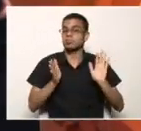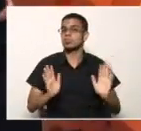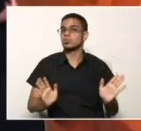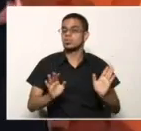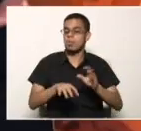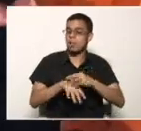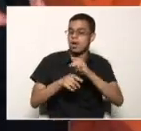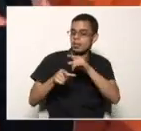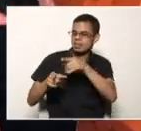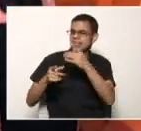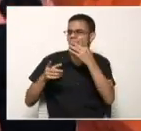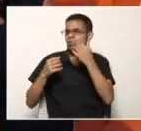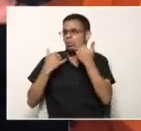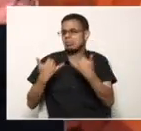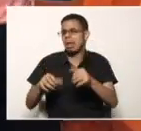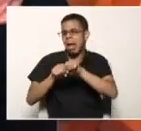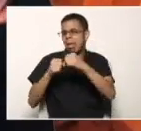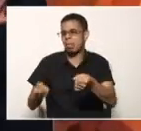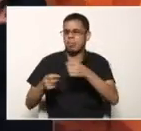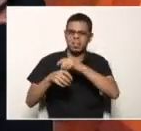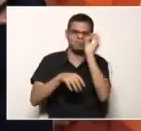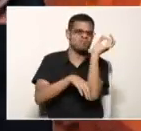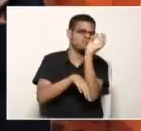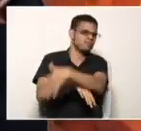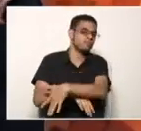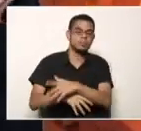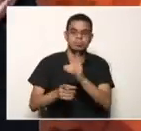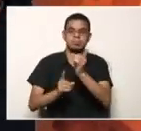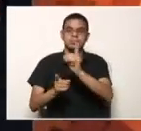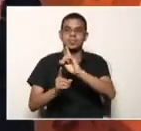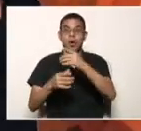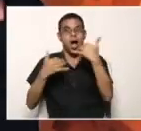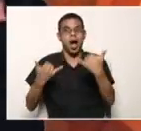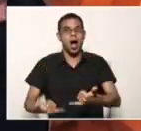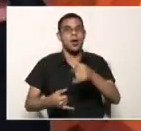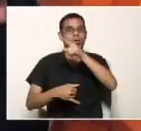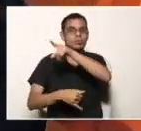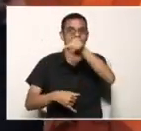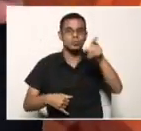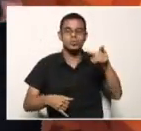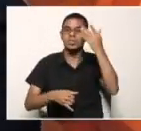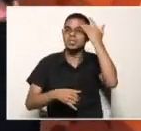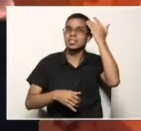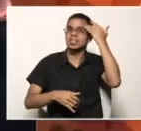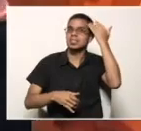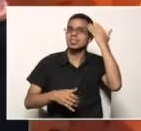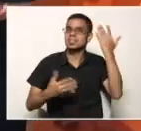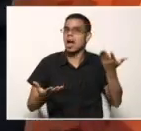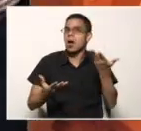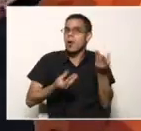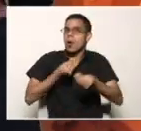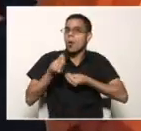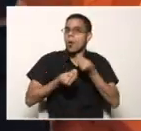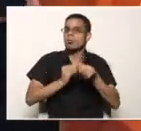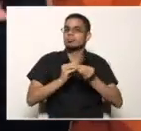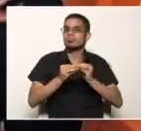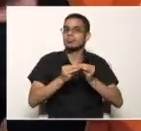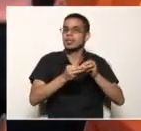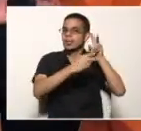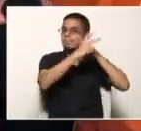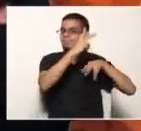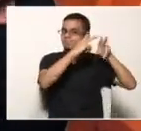dañados. Cada familia, una escuela en vacaciones te muestra cómo reparar tu plancha para el cabello. Yo voy a reparar la mía a ver si hago algo con mi